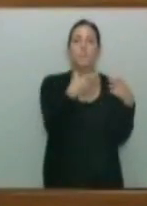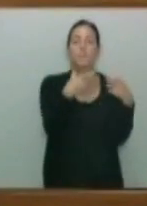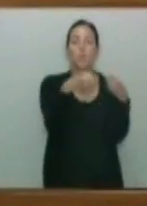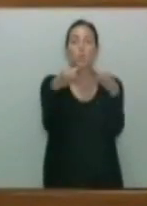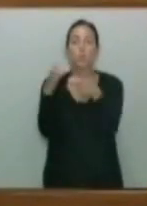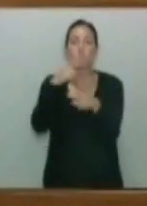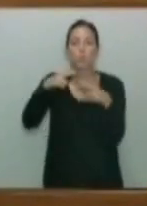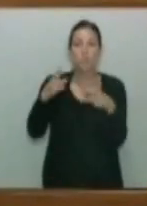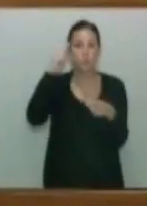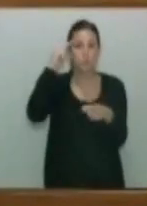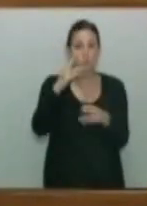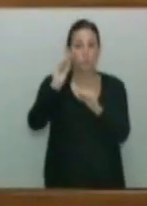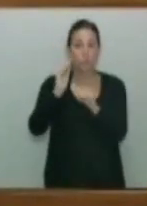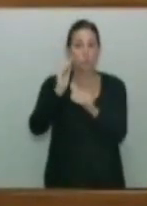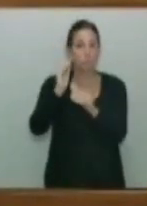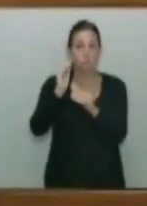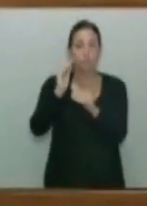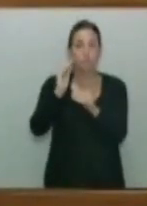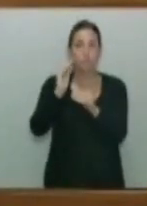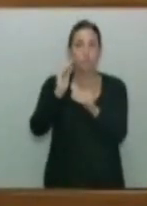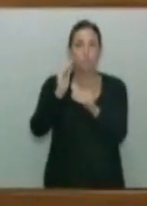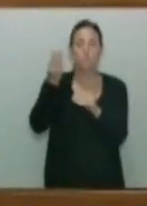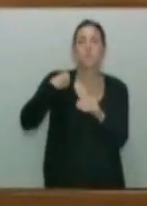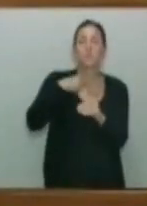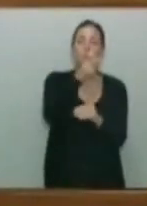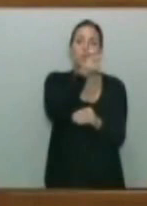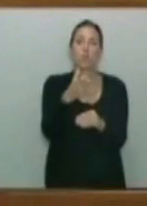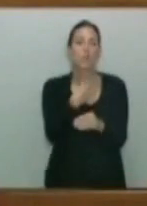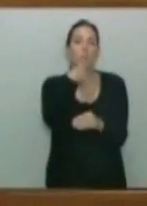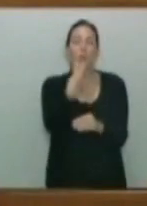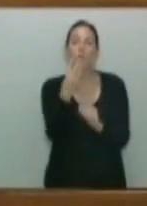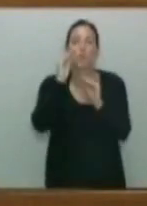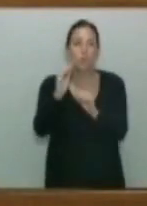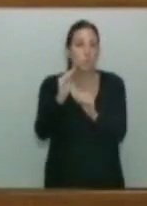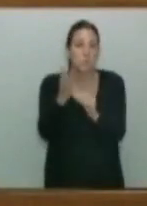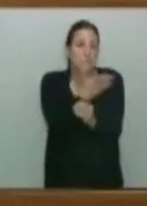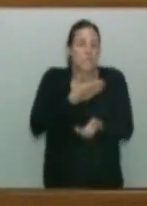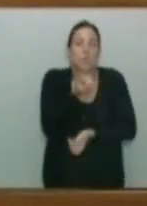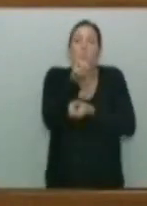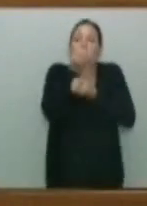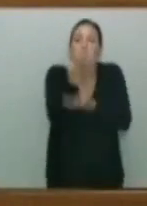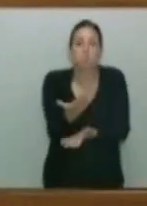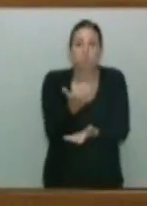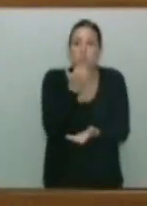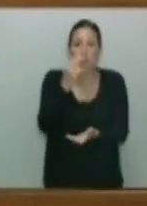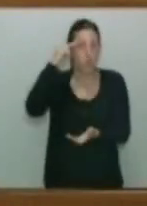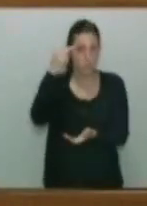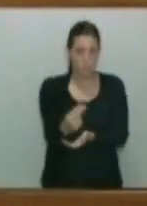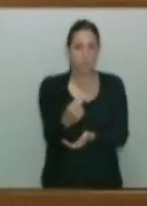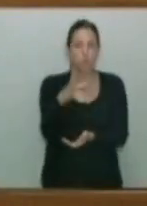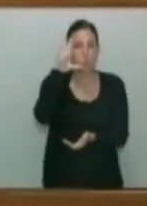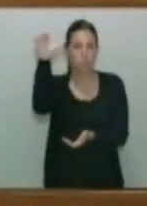participación, que ha permitido que se escuchen todas las voces de todos los que se han querido expresar, claro está, y hacer algún tipo de aportación, y que se